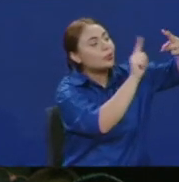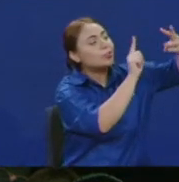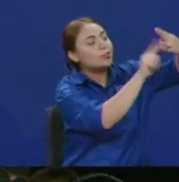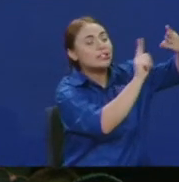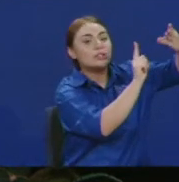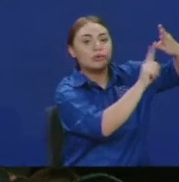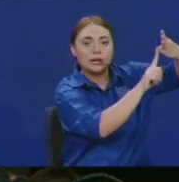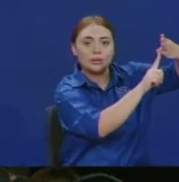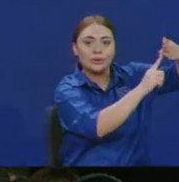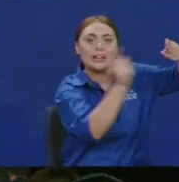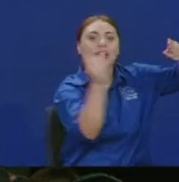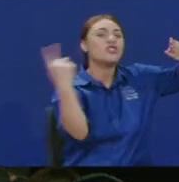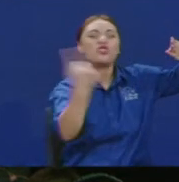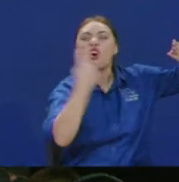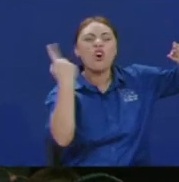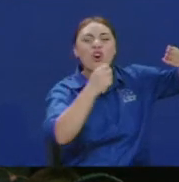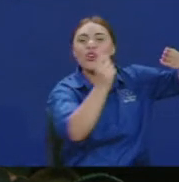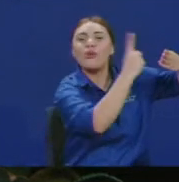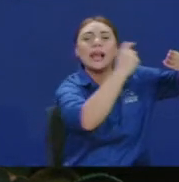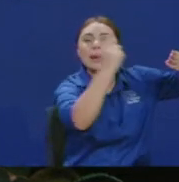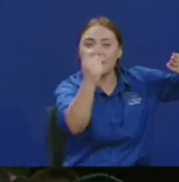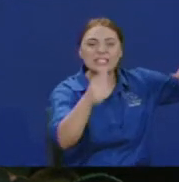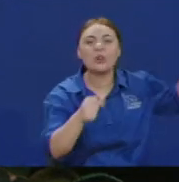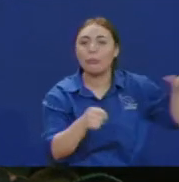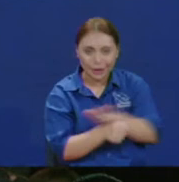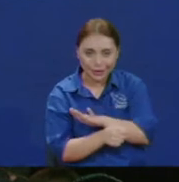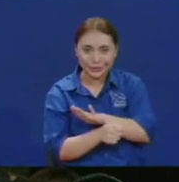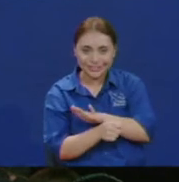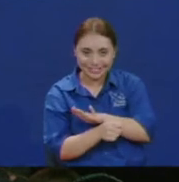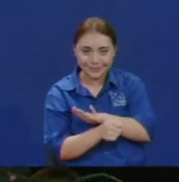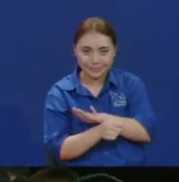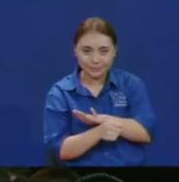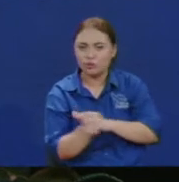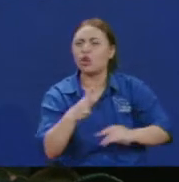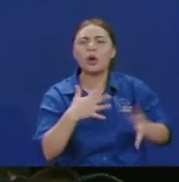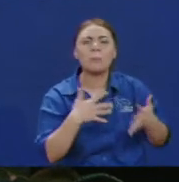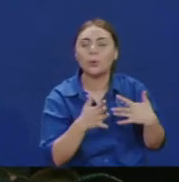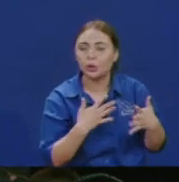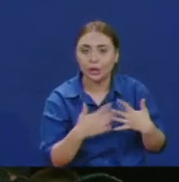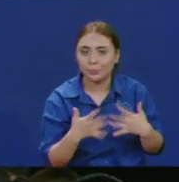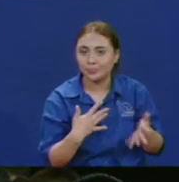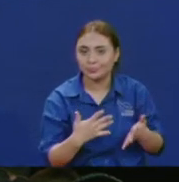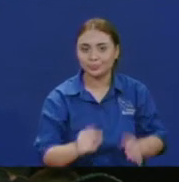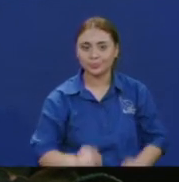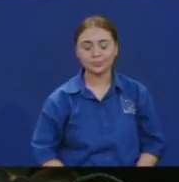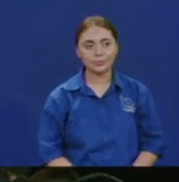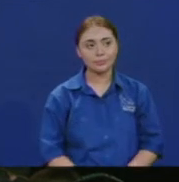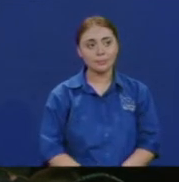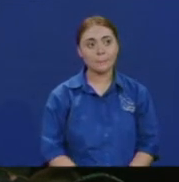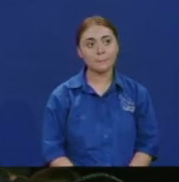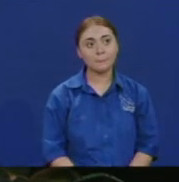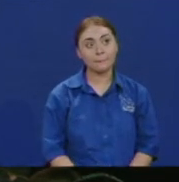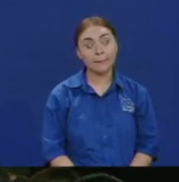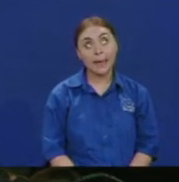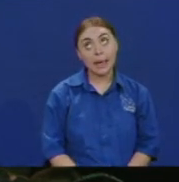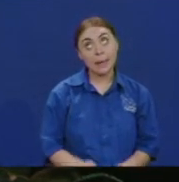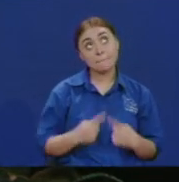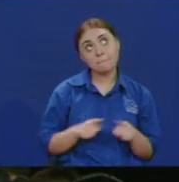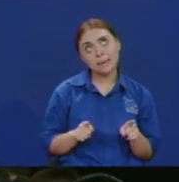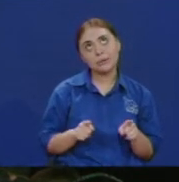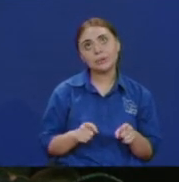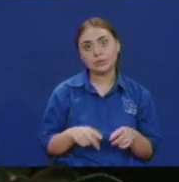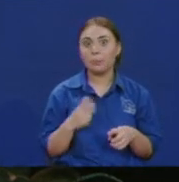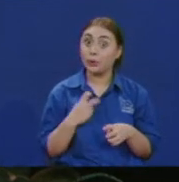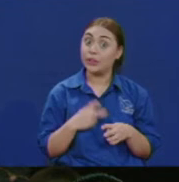pusiera el Señor, ¿verdad? Todos los días, pero lo que pasa que es un poco